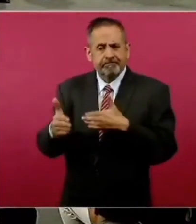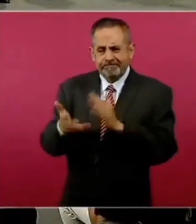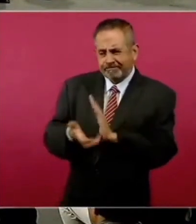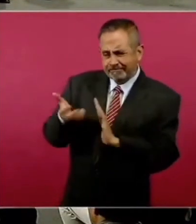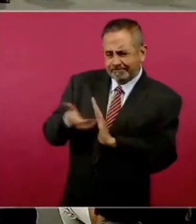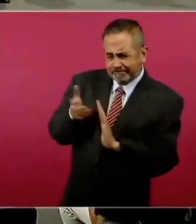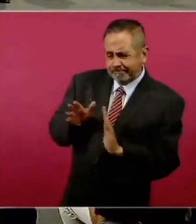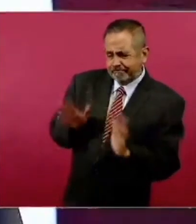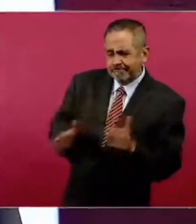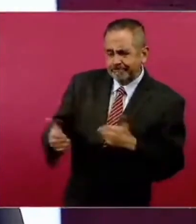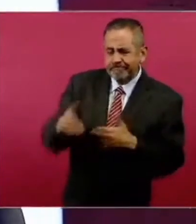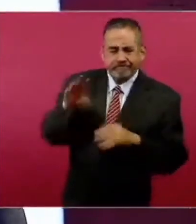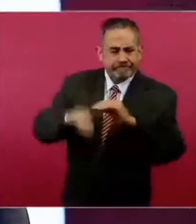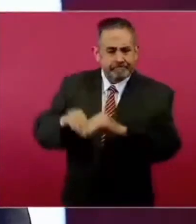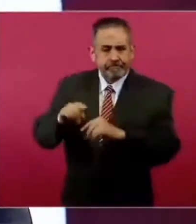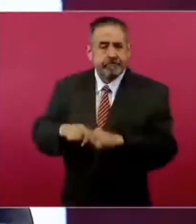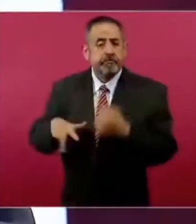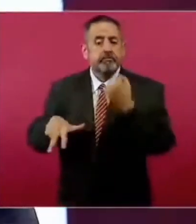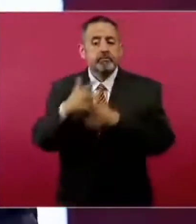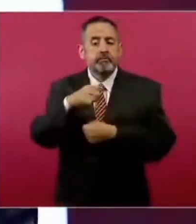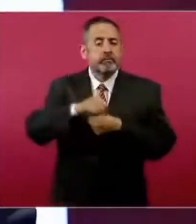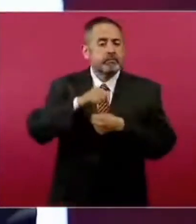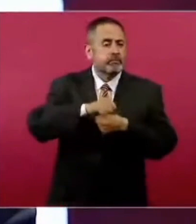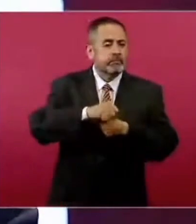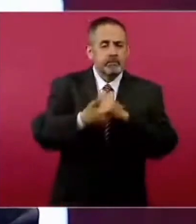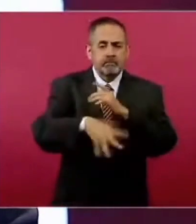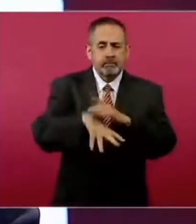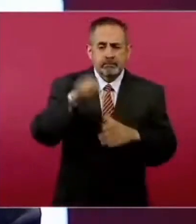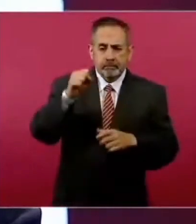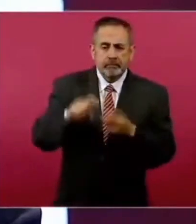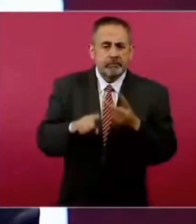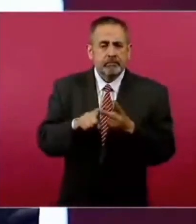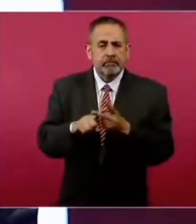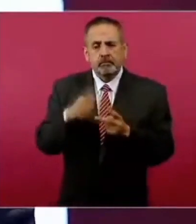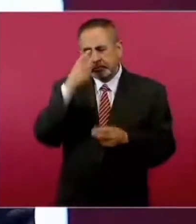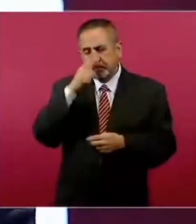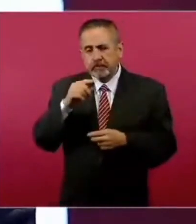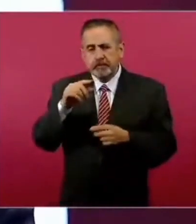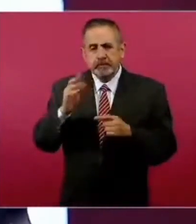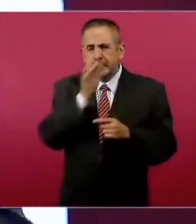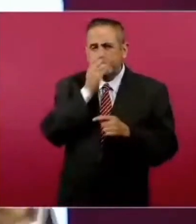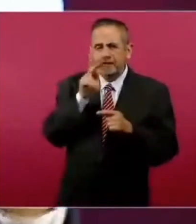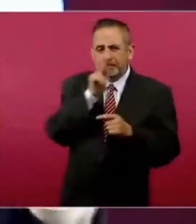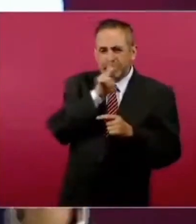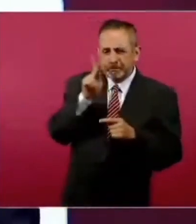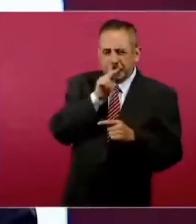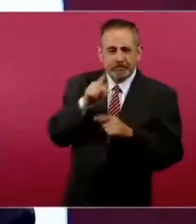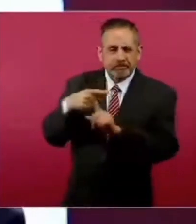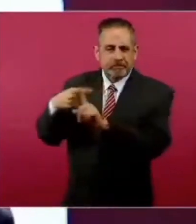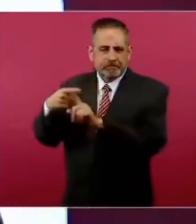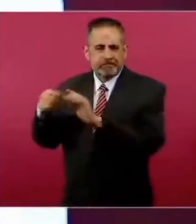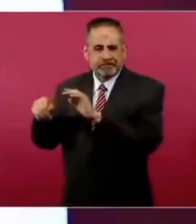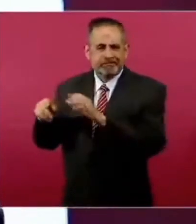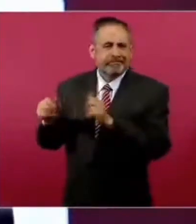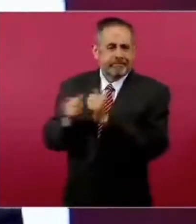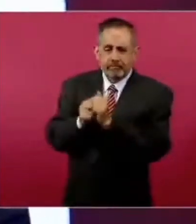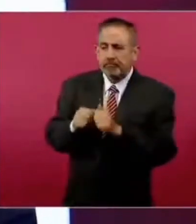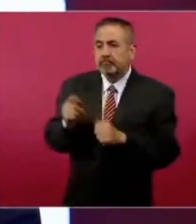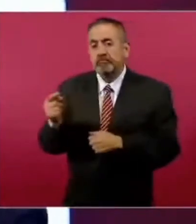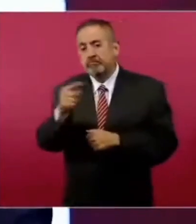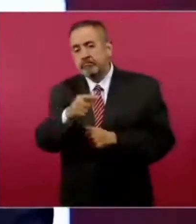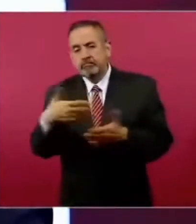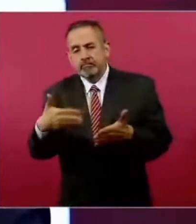que hacer en los hospitales Trece bombas de vacío nueve es manifolds de oxígeno áreas de cocina